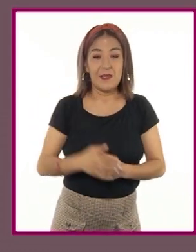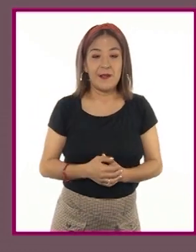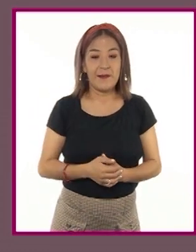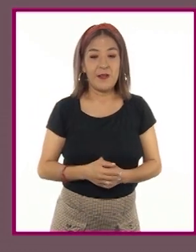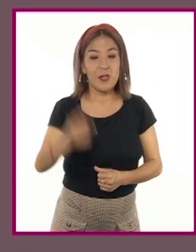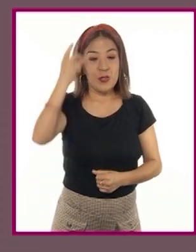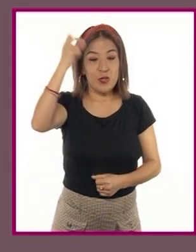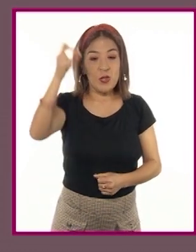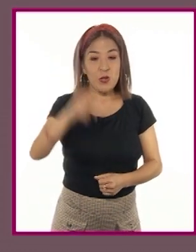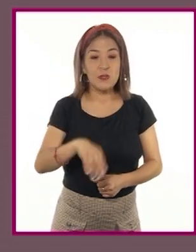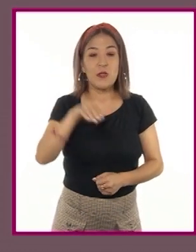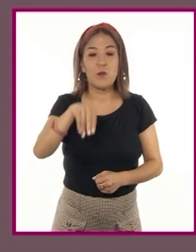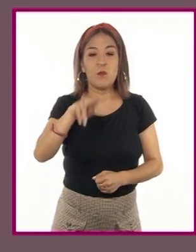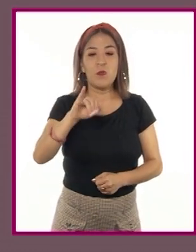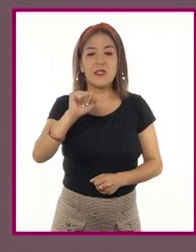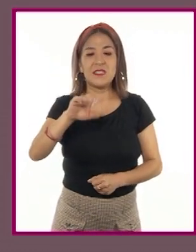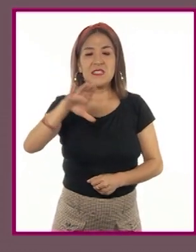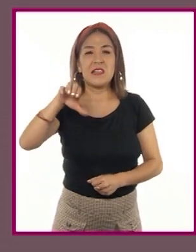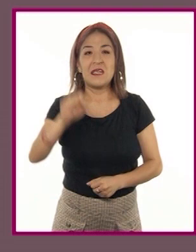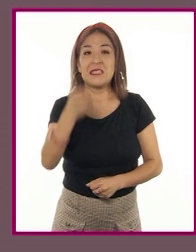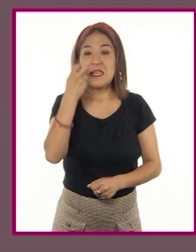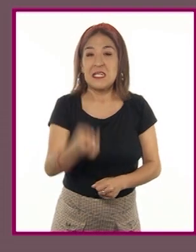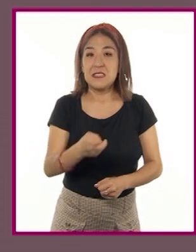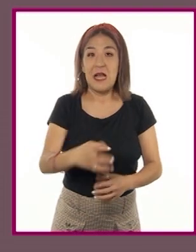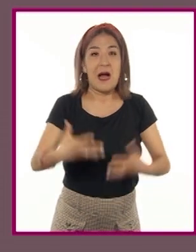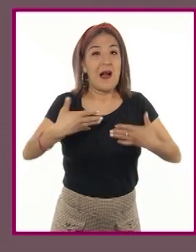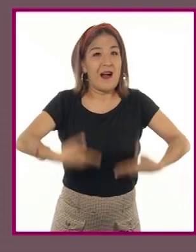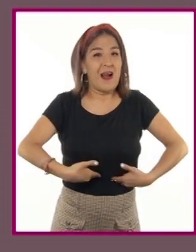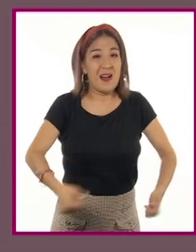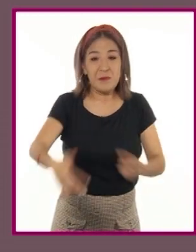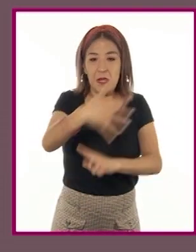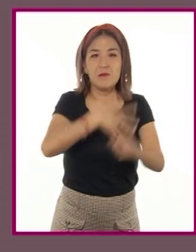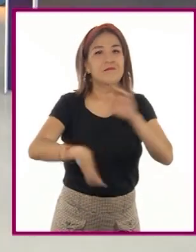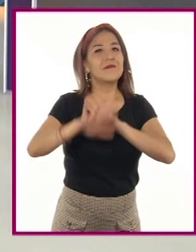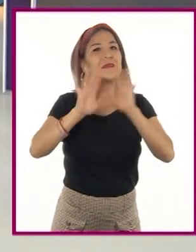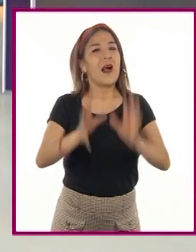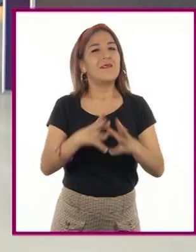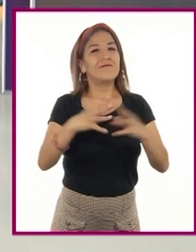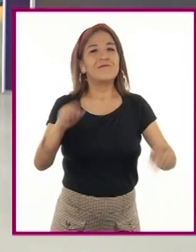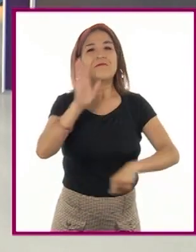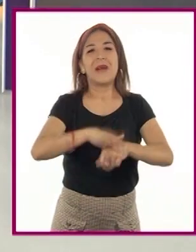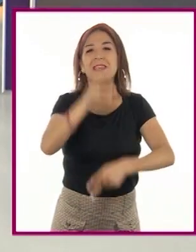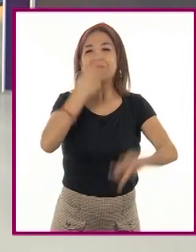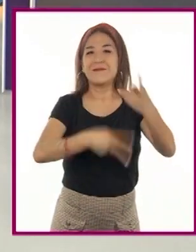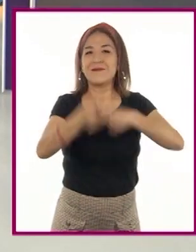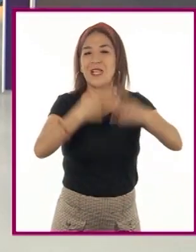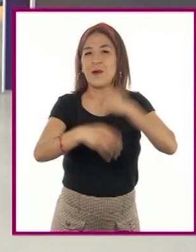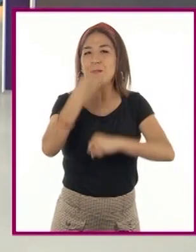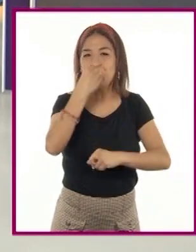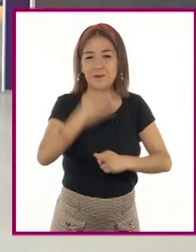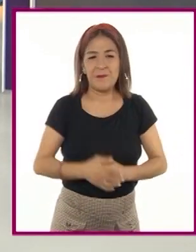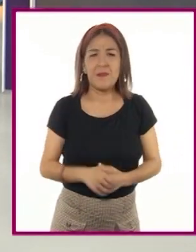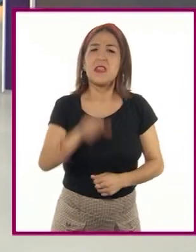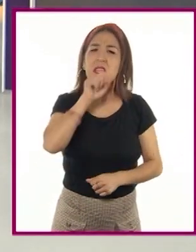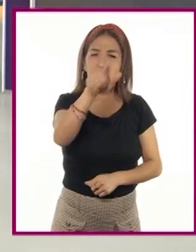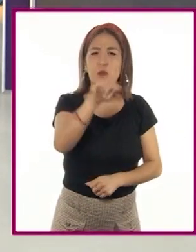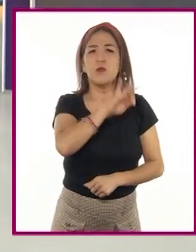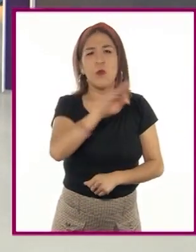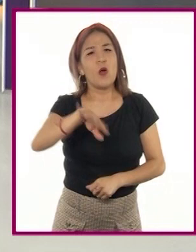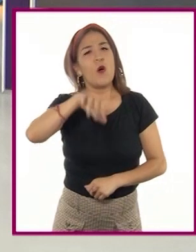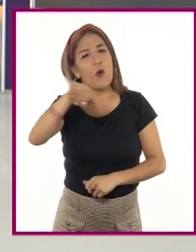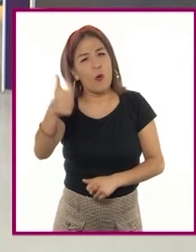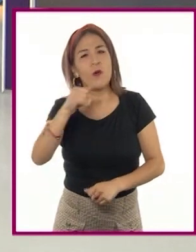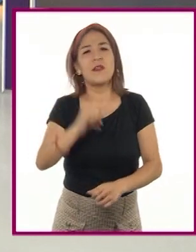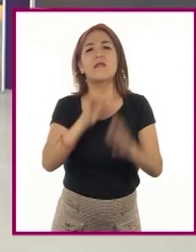desde entonces el hambre desapareció por completo de la comunidad. También pueden consultar otras